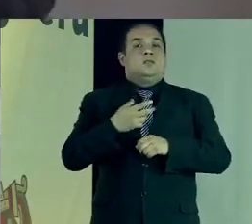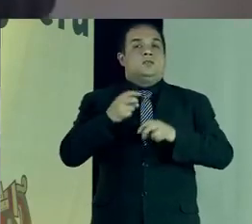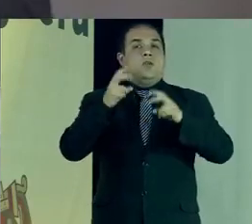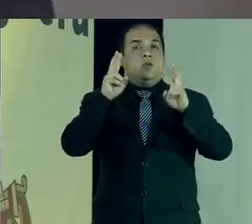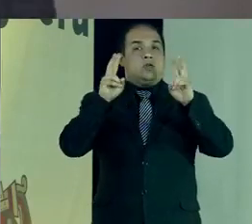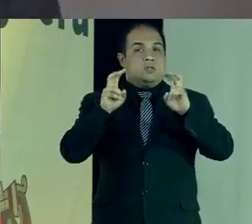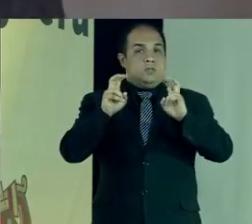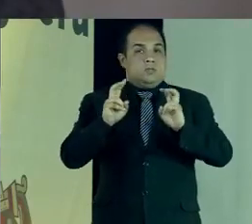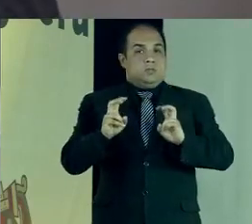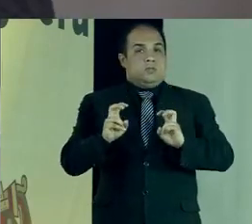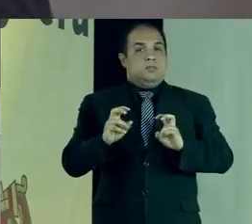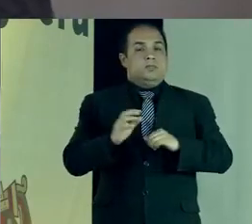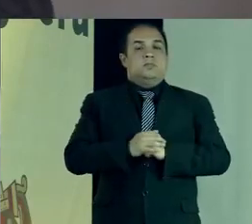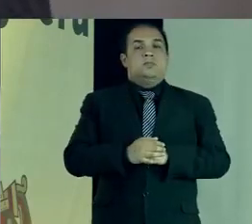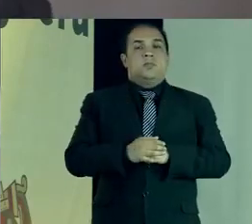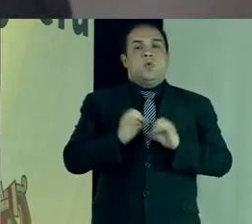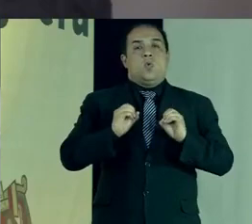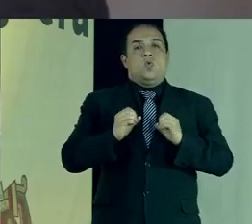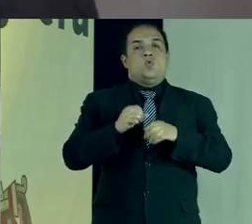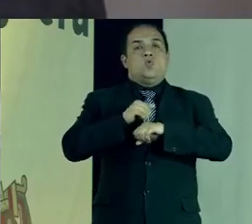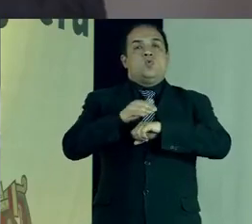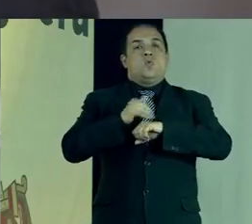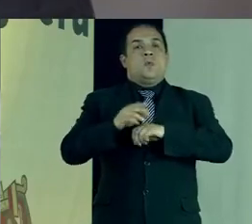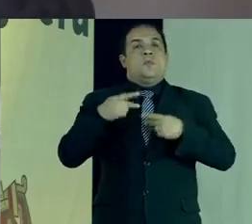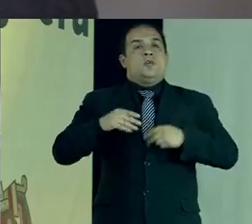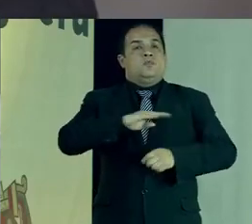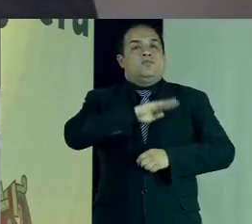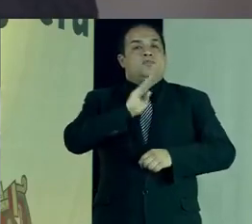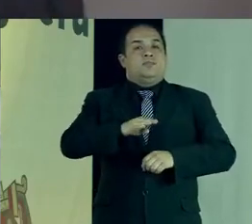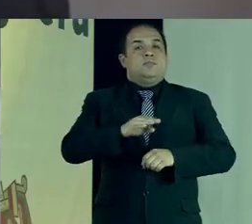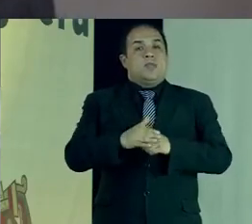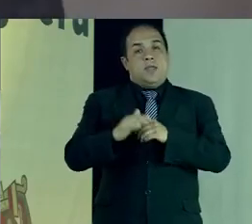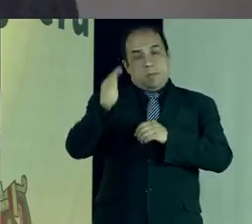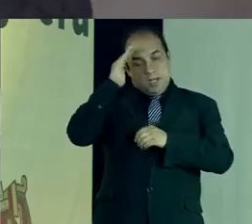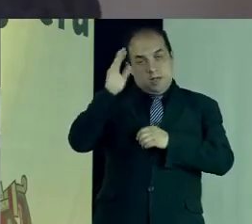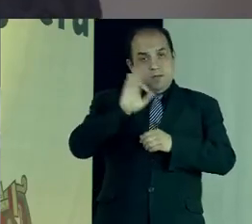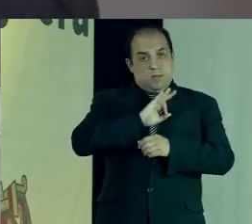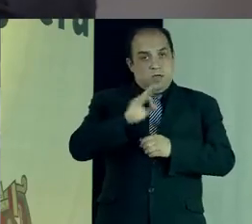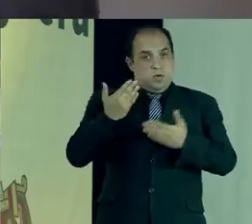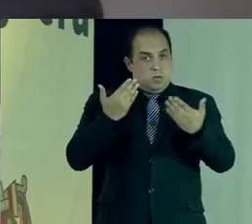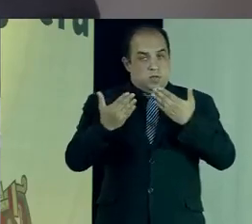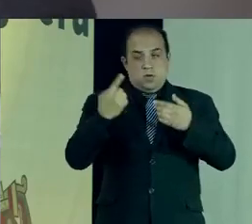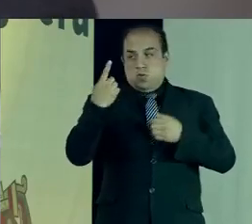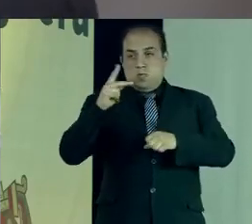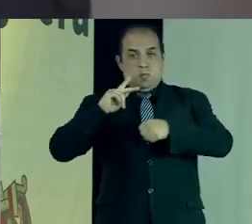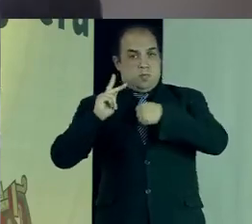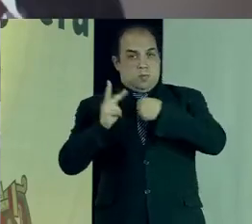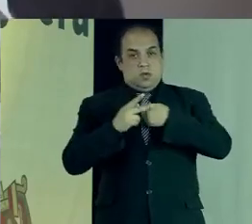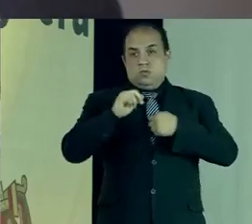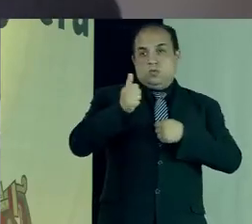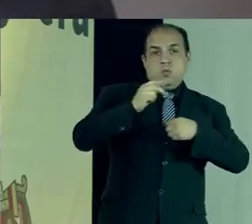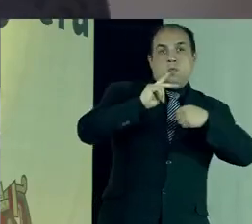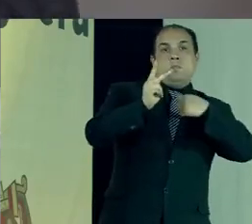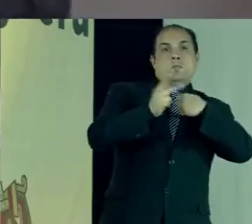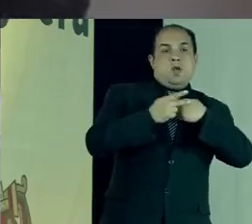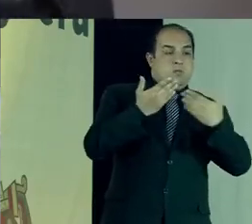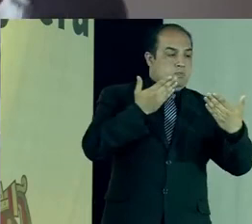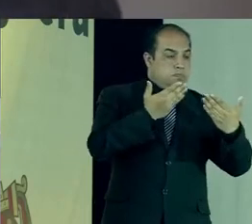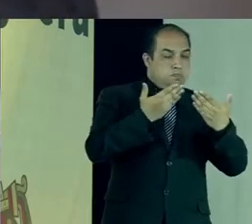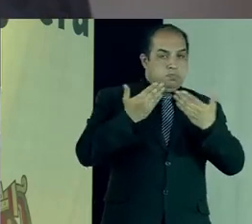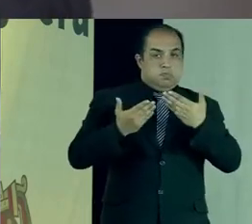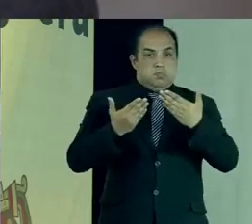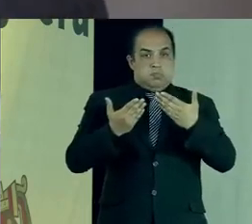casos o en cuentas de fallecimientos y pensar que podemos comparar a un país con otro y con otro solamente por